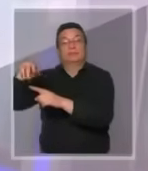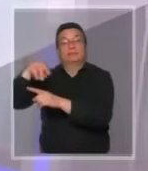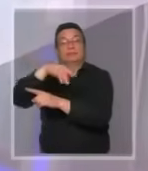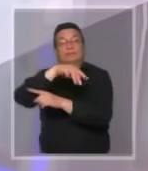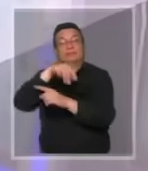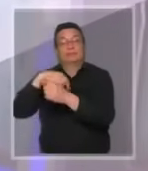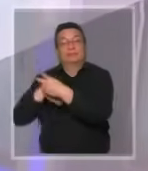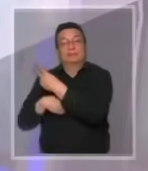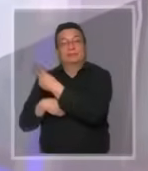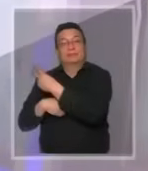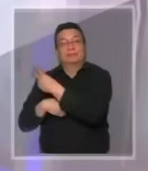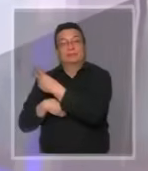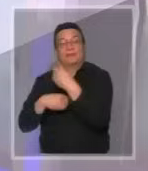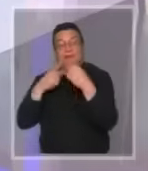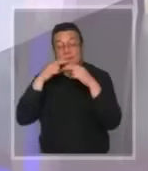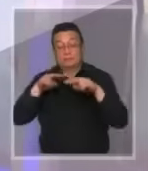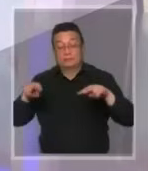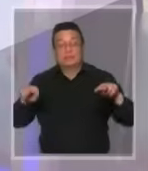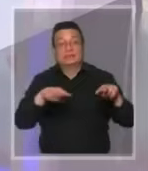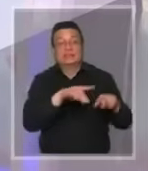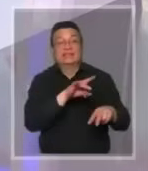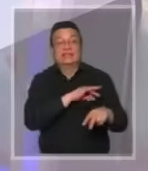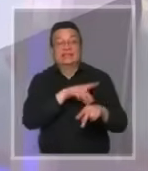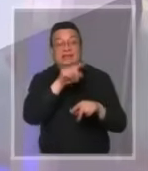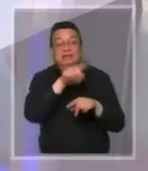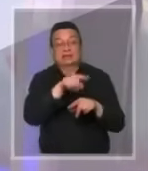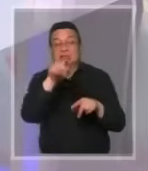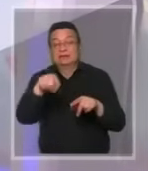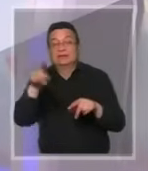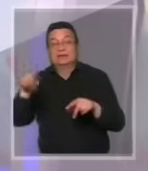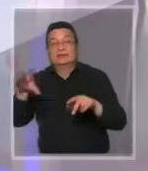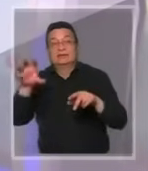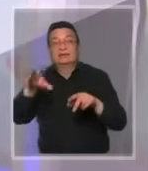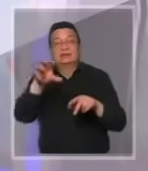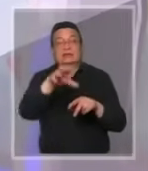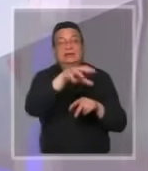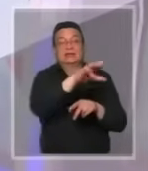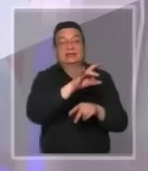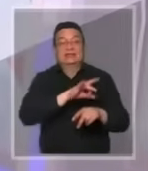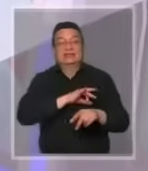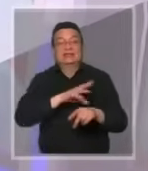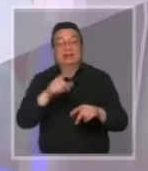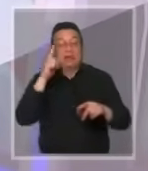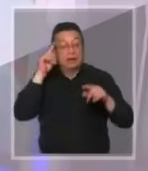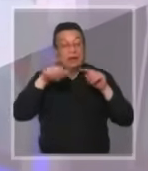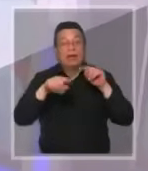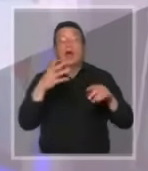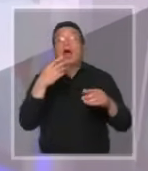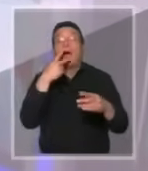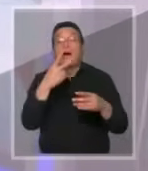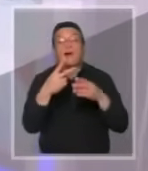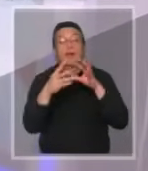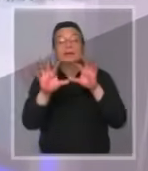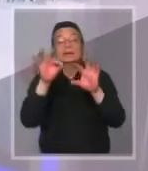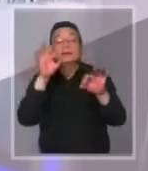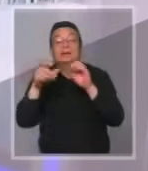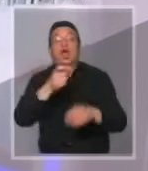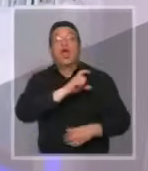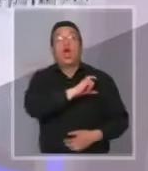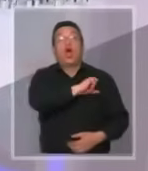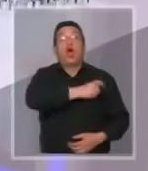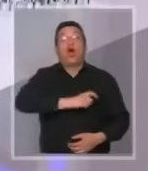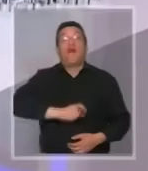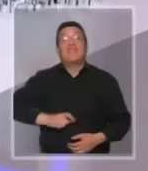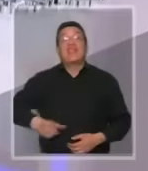Ah como como que estoy caminando por Argentina donde precisamente se despliega nuestro país con el propósito de conocer también las elecciones de gobernadores